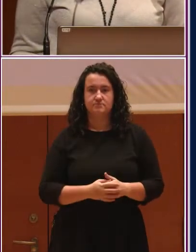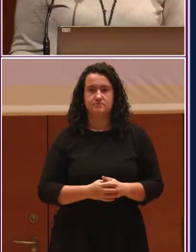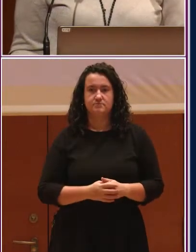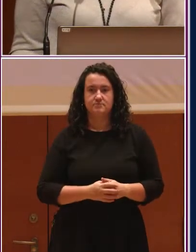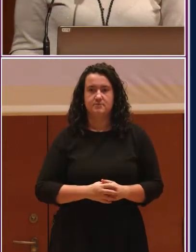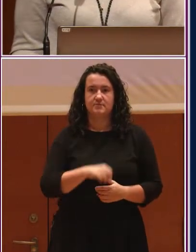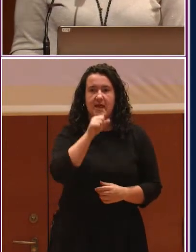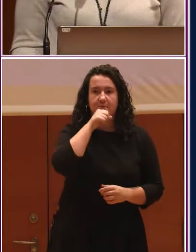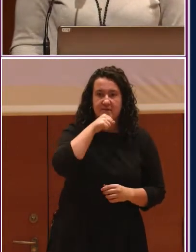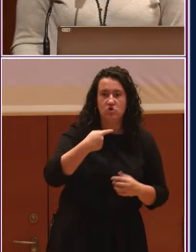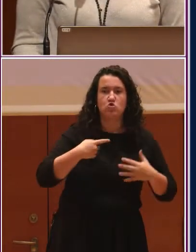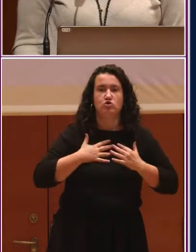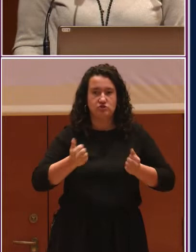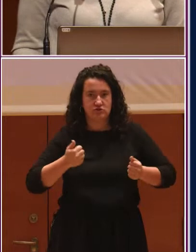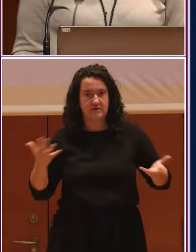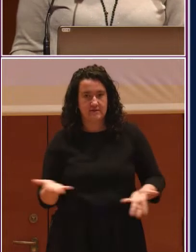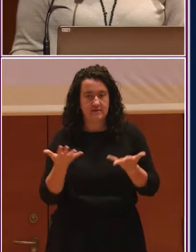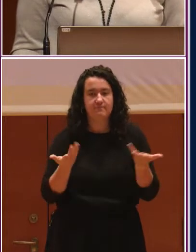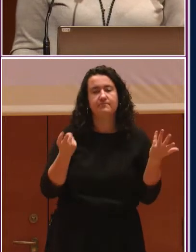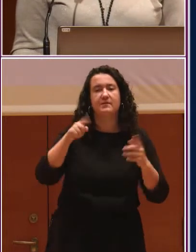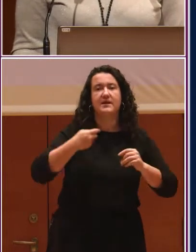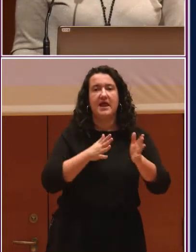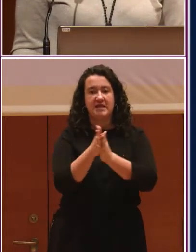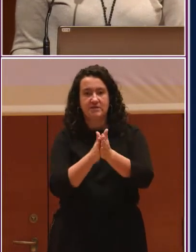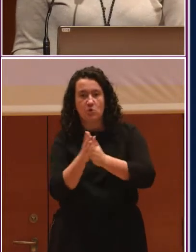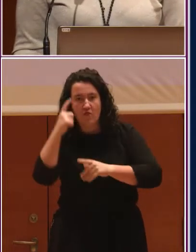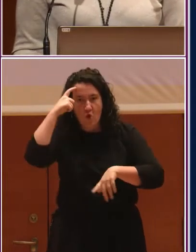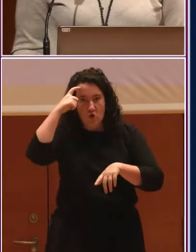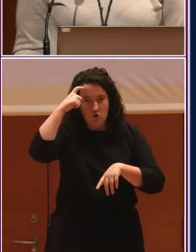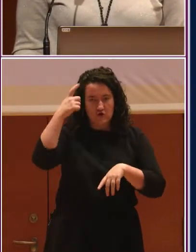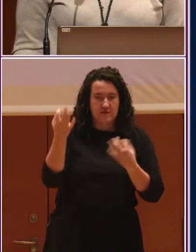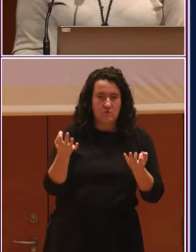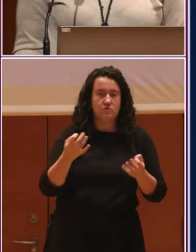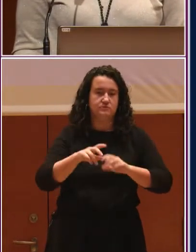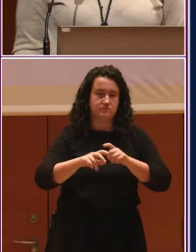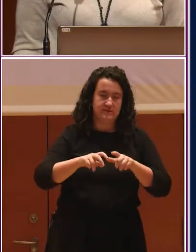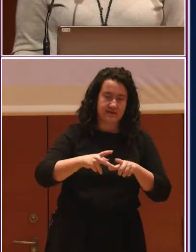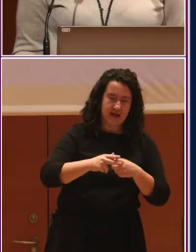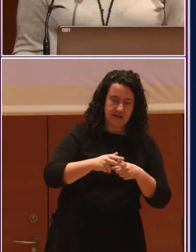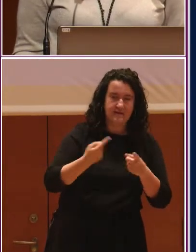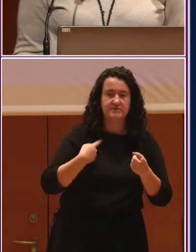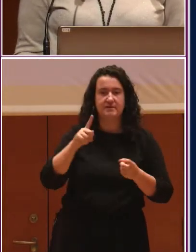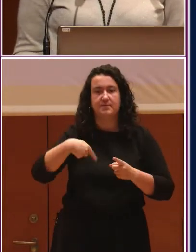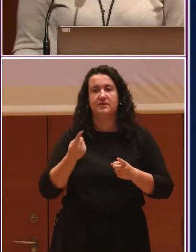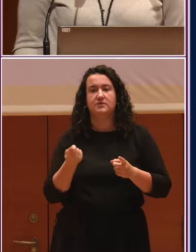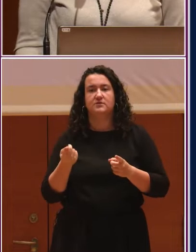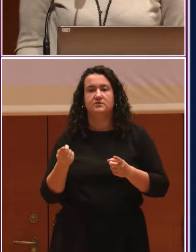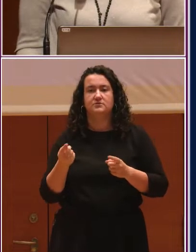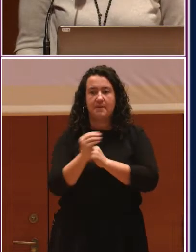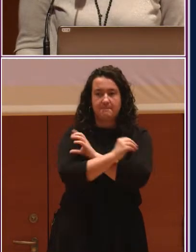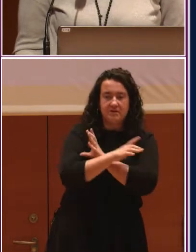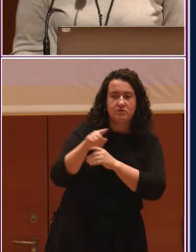en Pausoka en paso-a-paso realizan distintas acciones como fortaleza y miento del